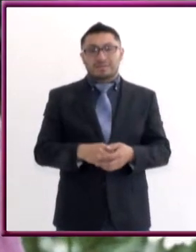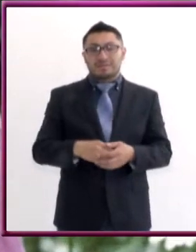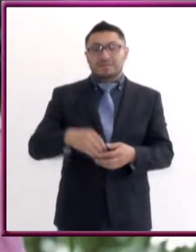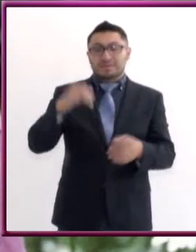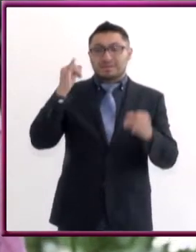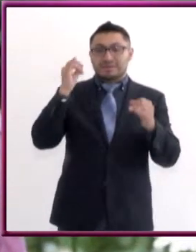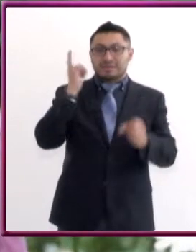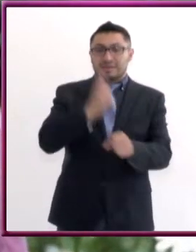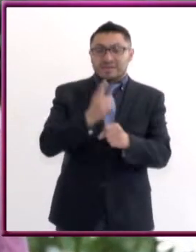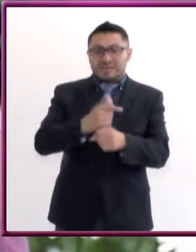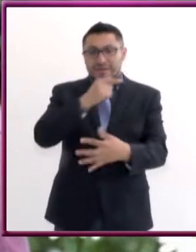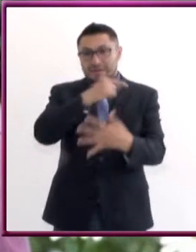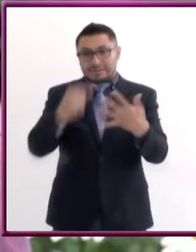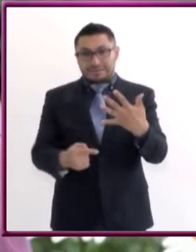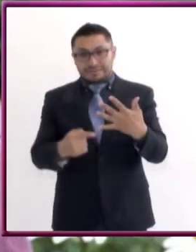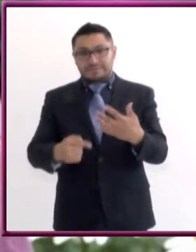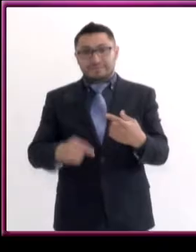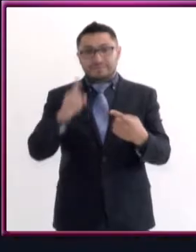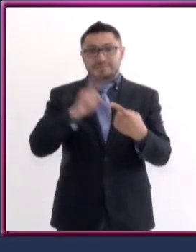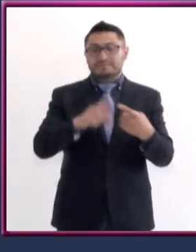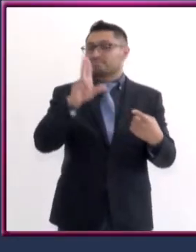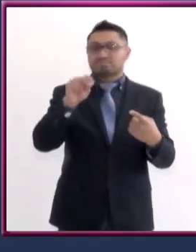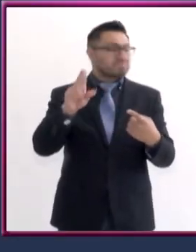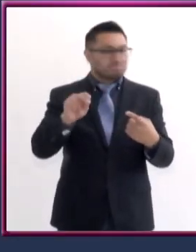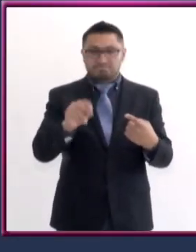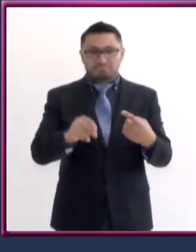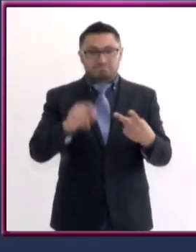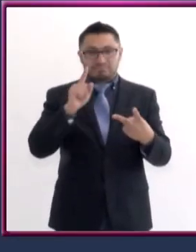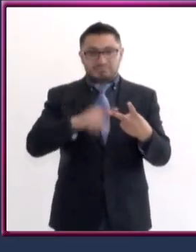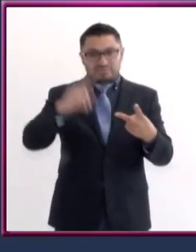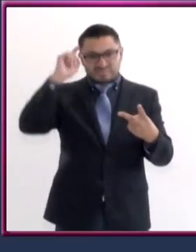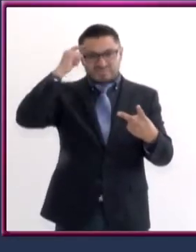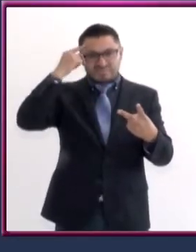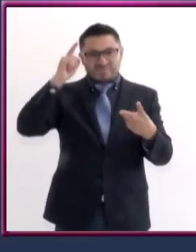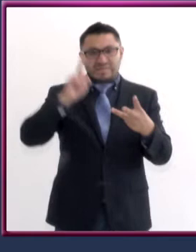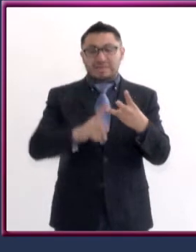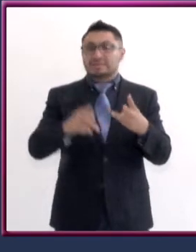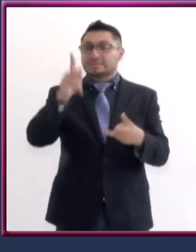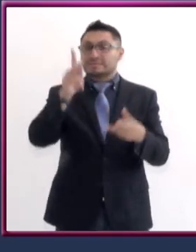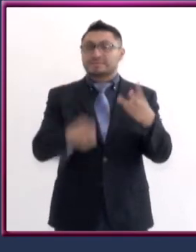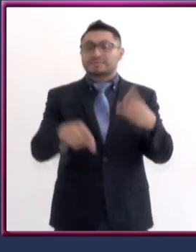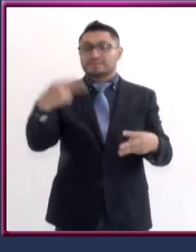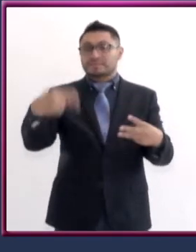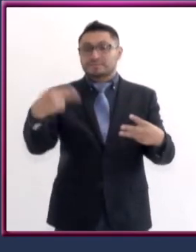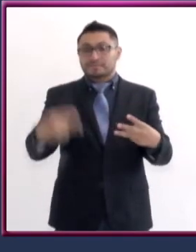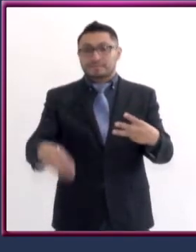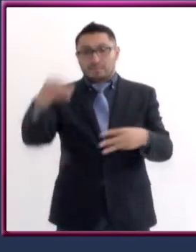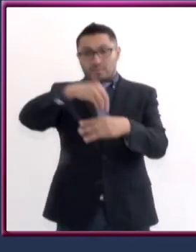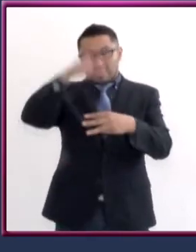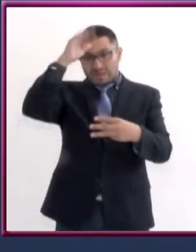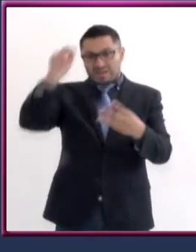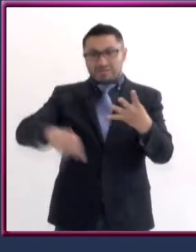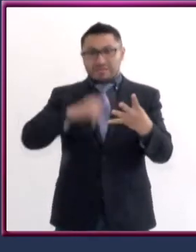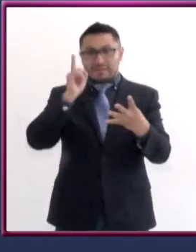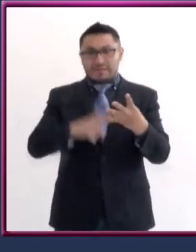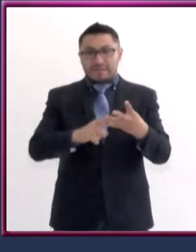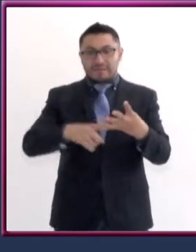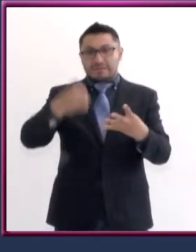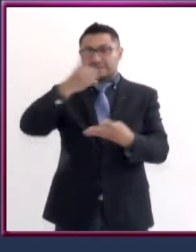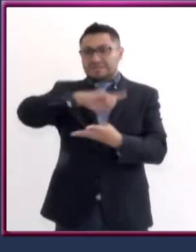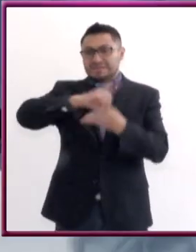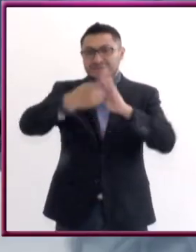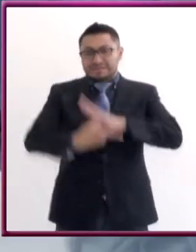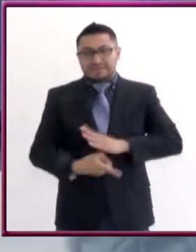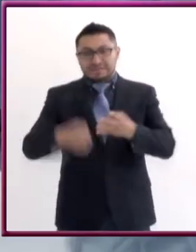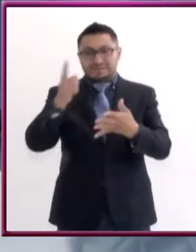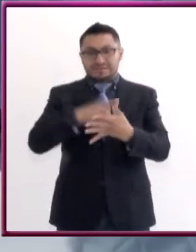Kubler-Ross, se identifican 5 fases: la negación, el enojo, la negociación, la depresión y la